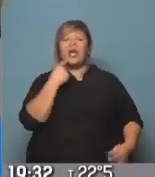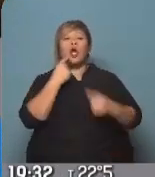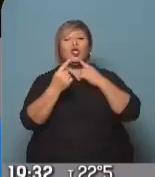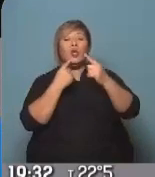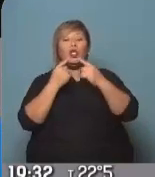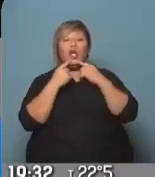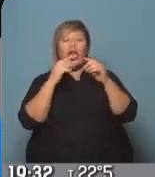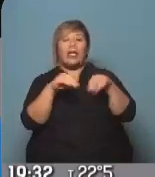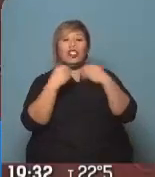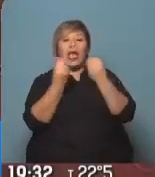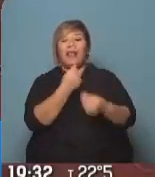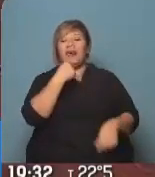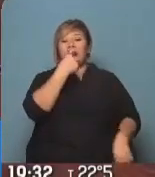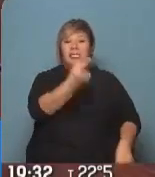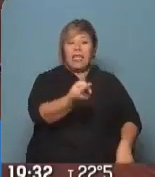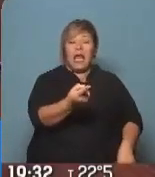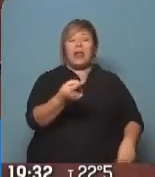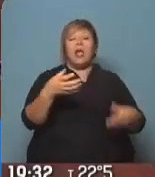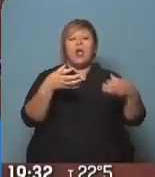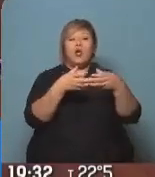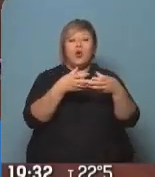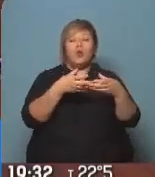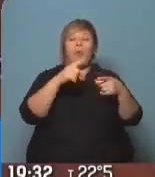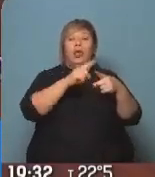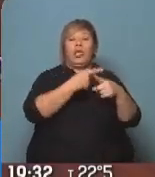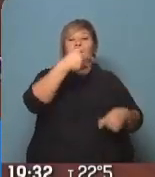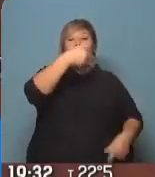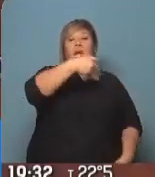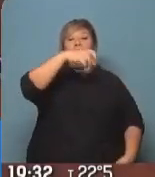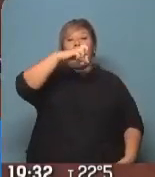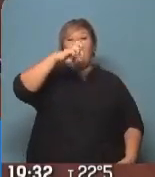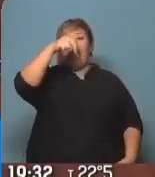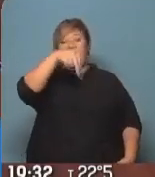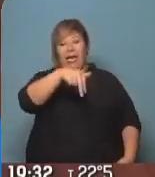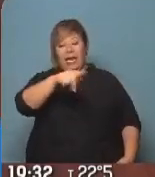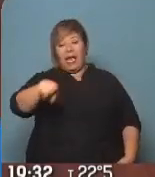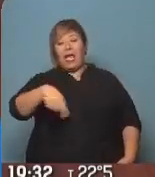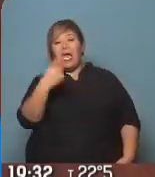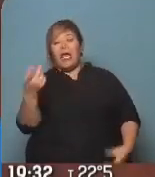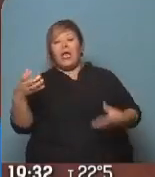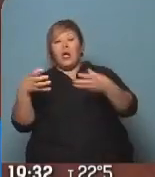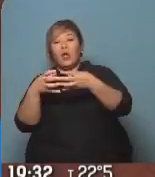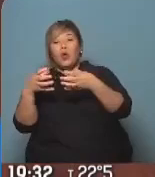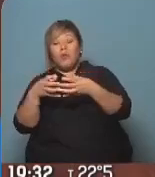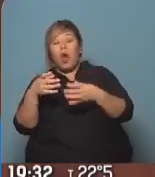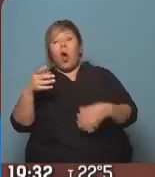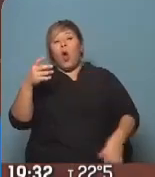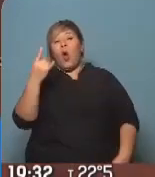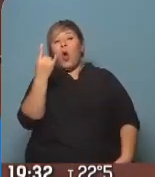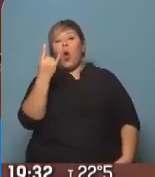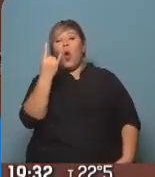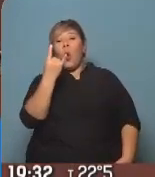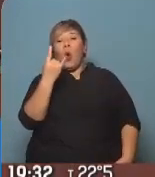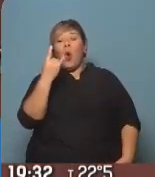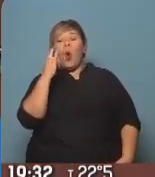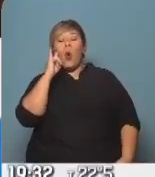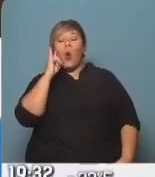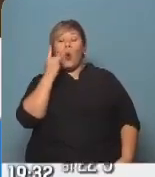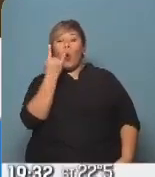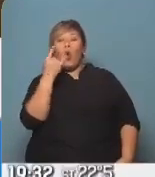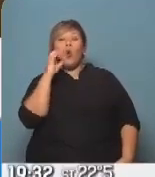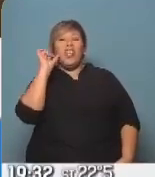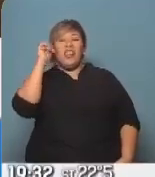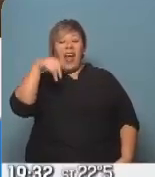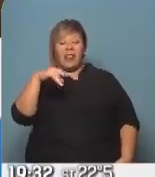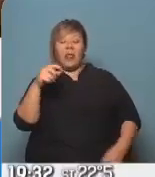Seco. Fallaron las encuestadoras. ¿Qué pasó? Porque la diferencia fue muy grande, casi el 14%. Es probable que hayan fallado las encuestas,